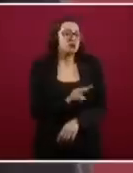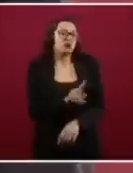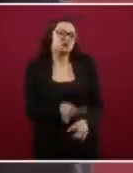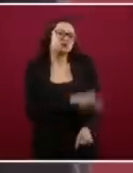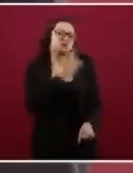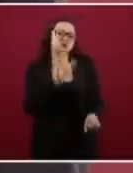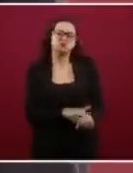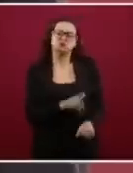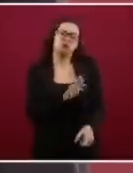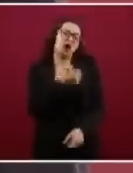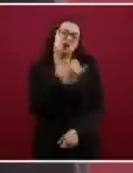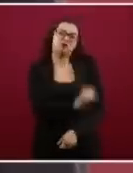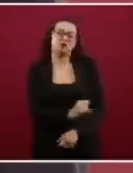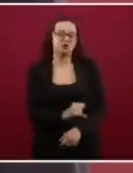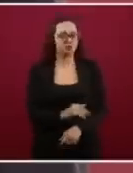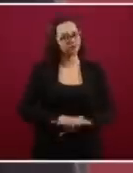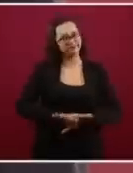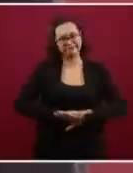ya no.